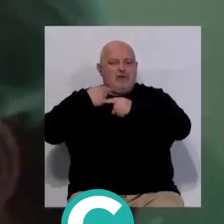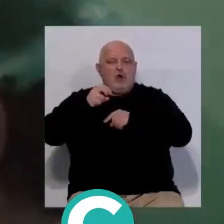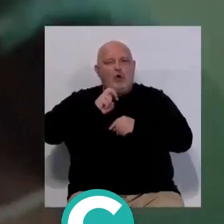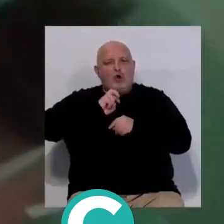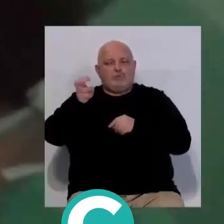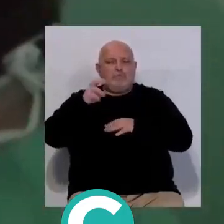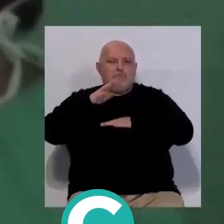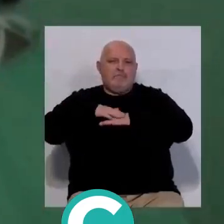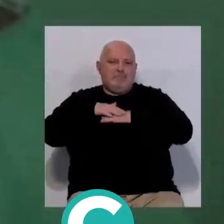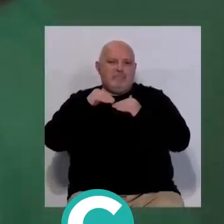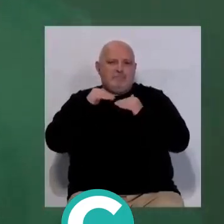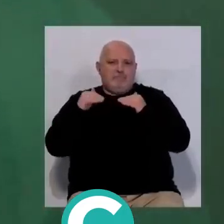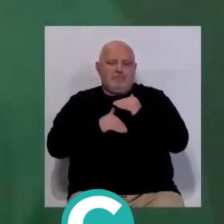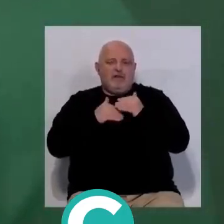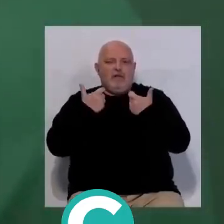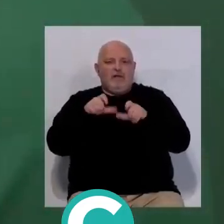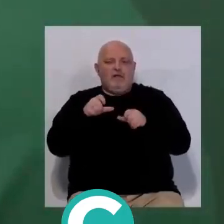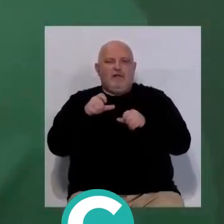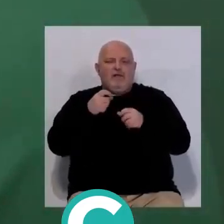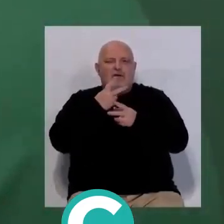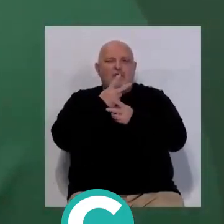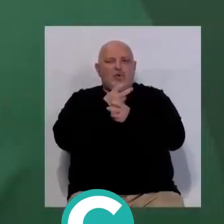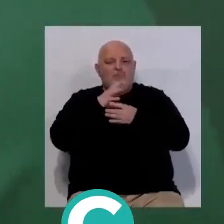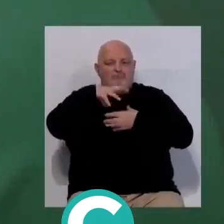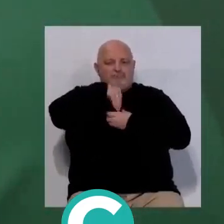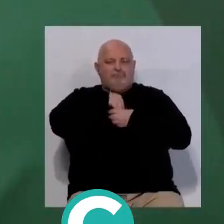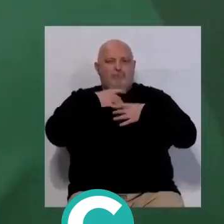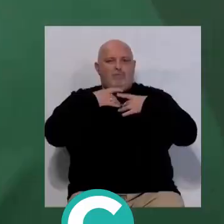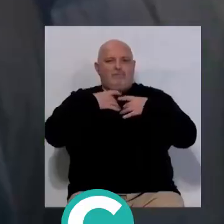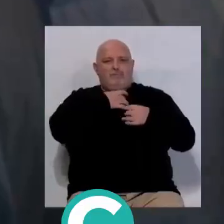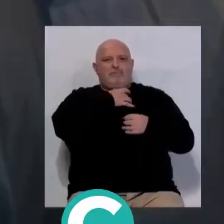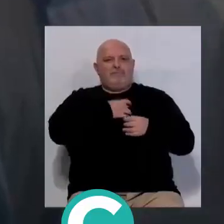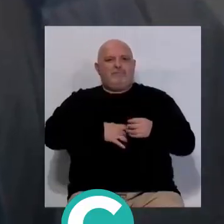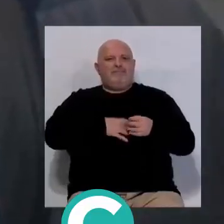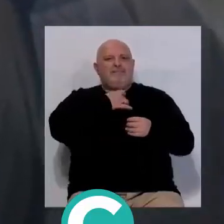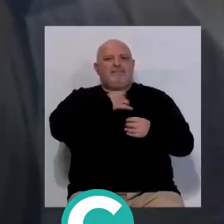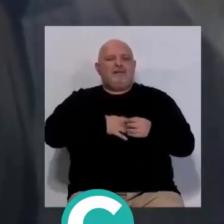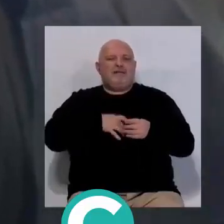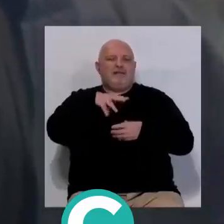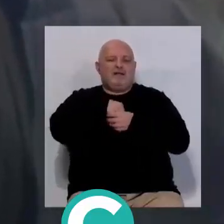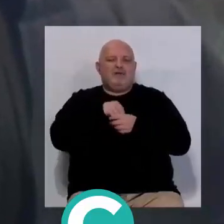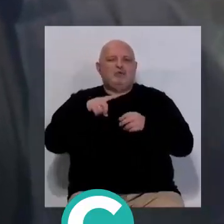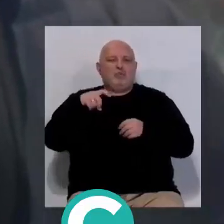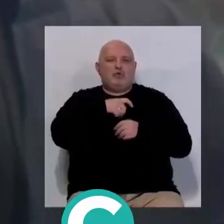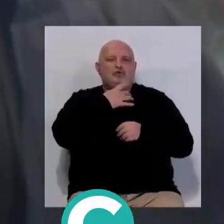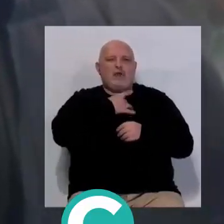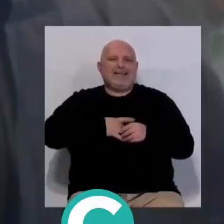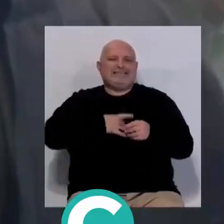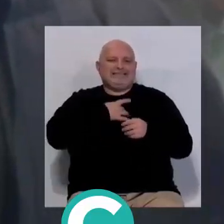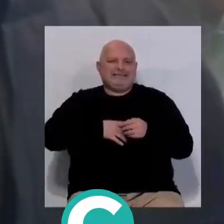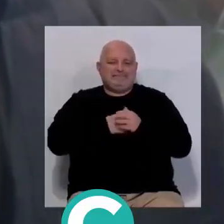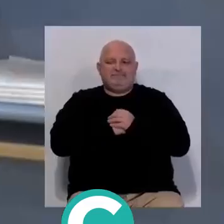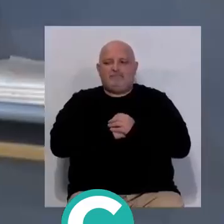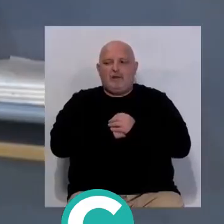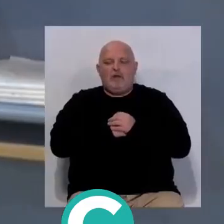otras mínimamente invasivas con toracoscopia, que se utiliza también para la recesión de tumores torácicos.